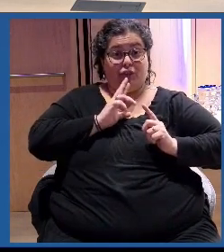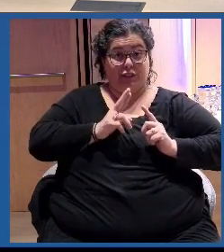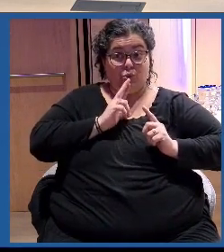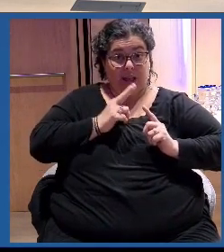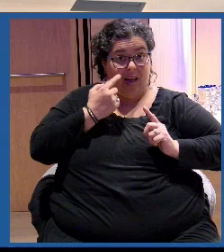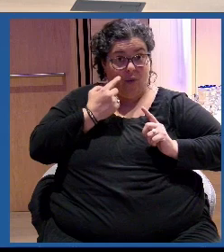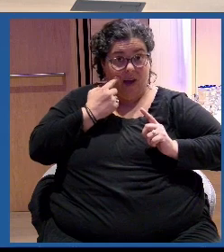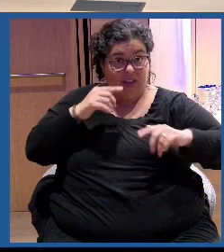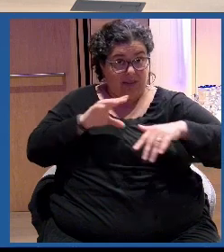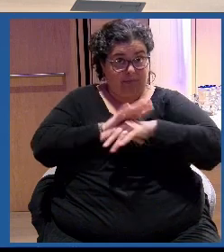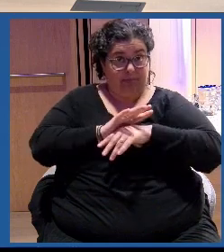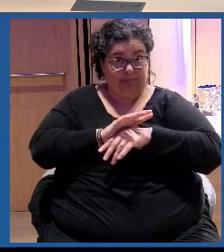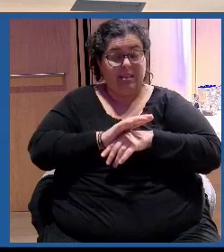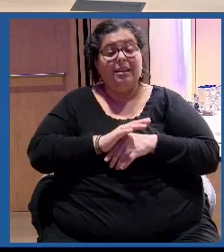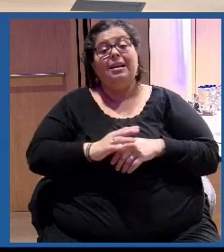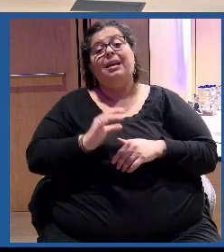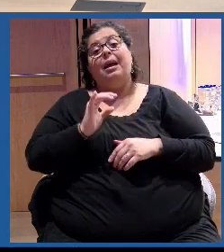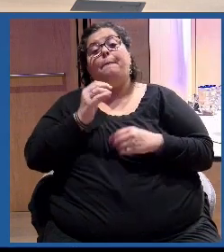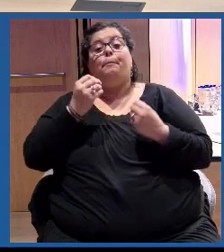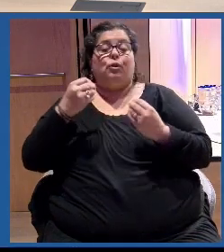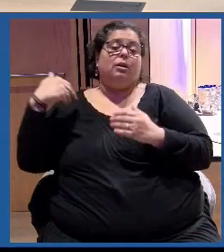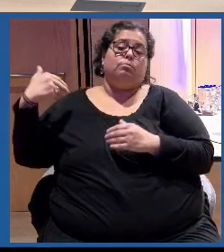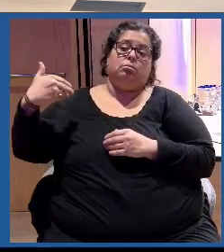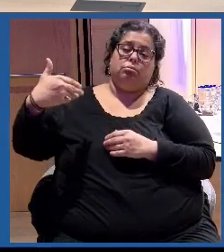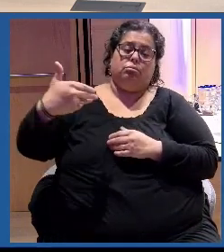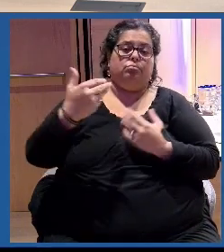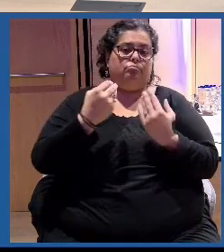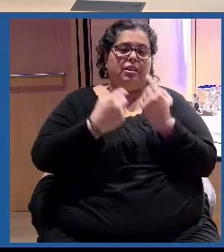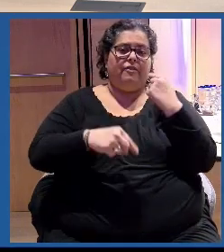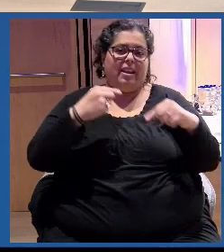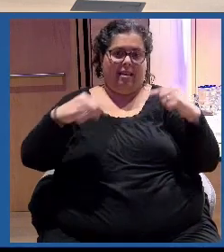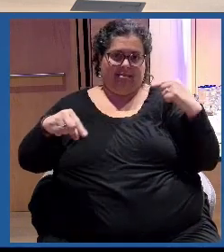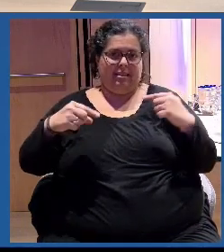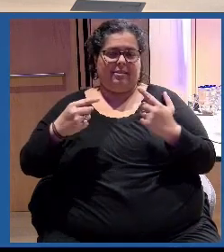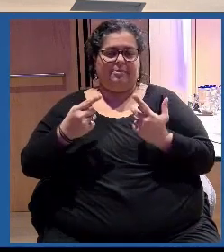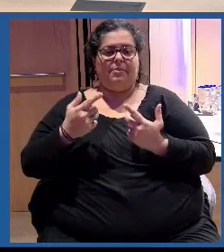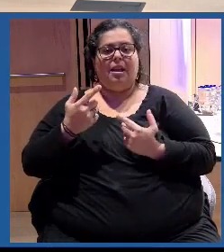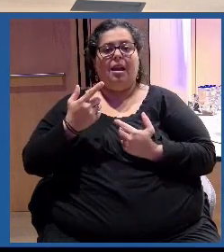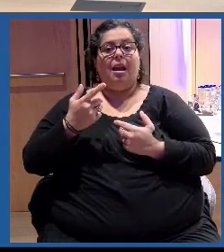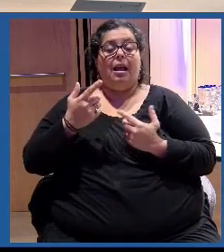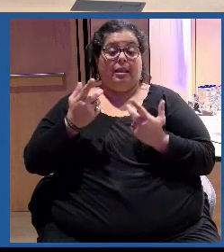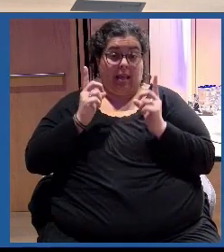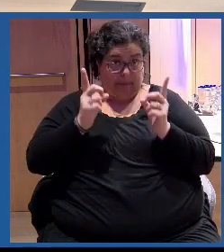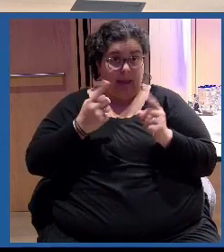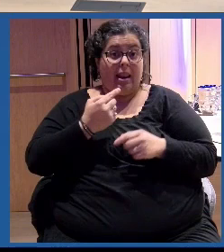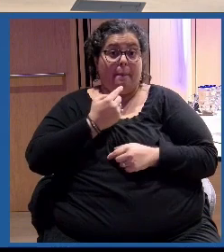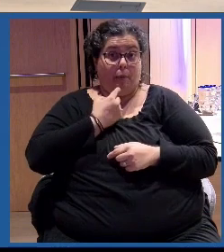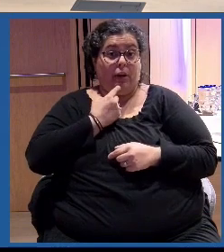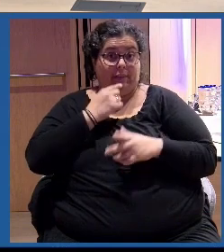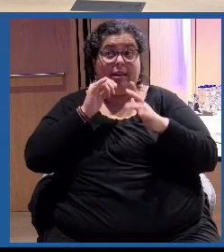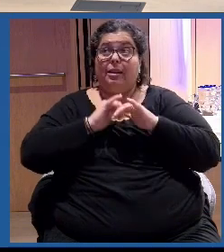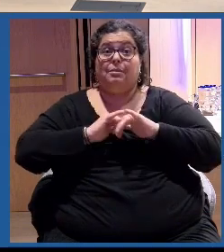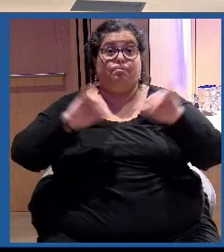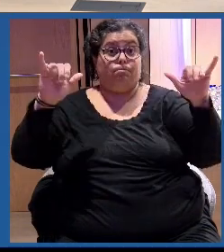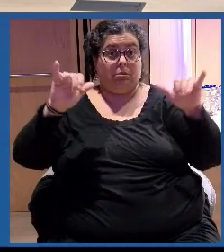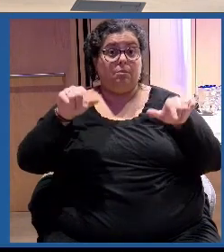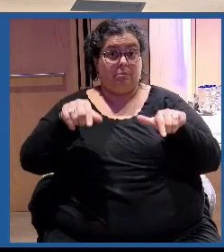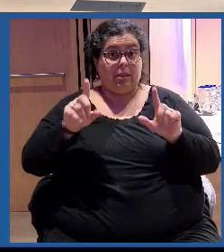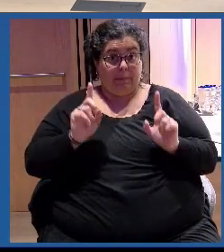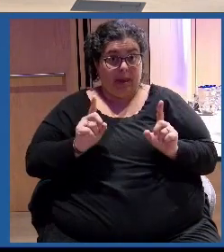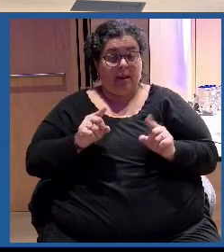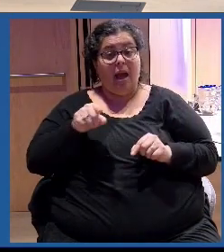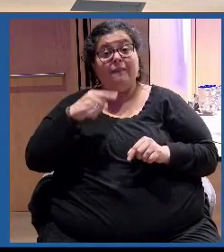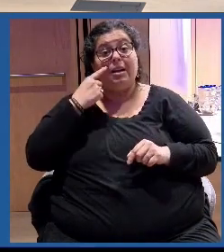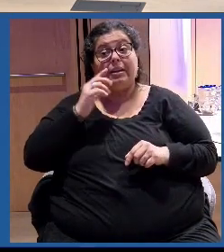estos resultados, como consecuencia de varios factores, entre ellos las políticas públicas que se han llevado en esto de también